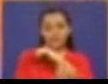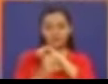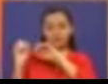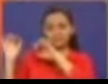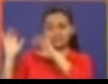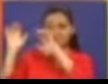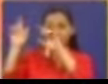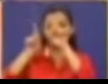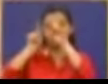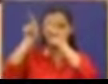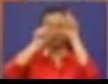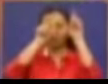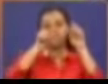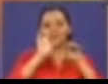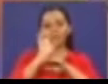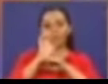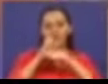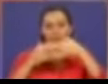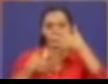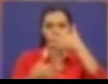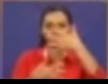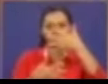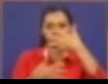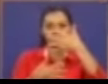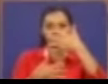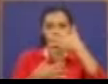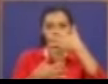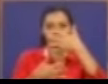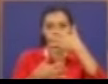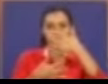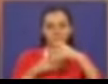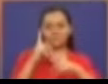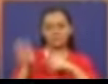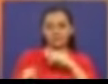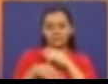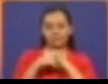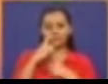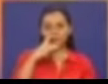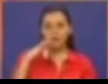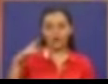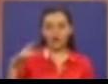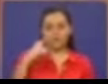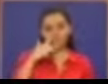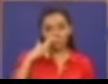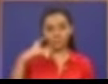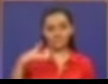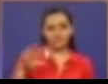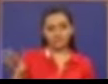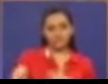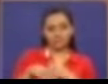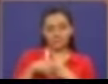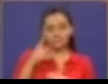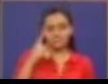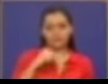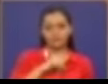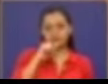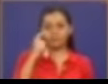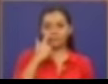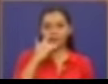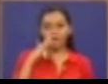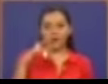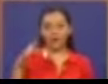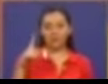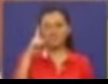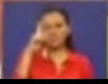pequeño Ecuador está en puesto 10. Aquí ya nos aumentó una medalla de oro, ¿no? Esto está un poquito desactualizado. Nos ganamos oro en